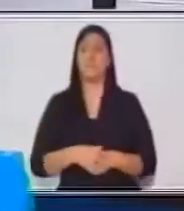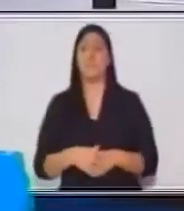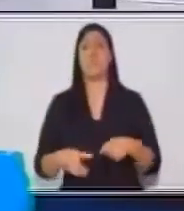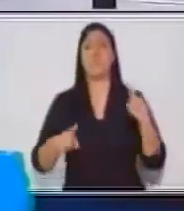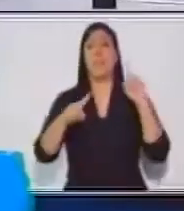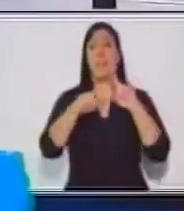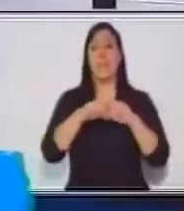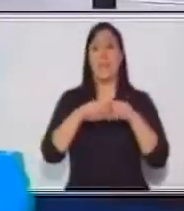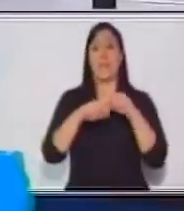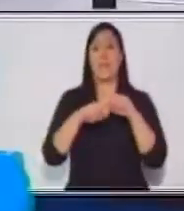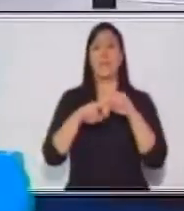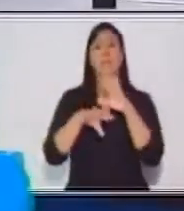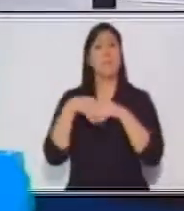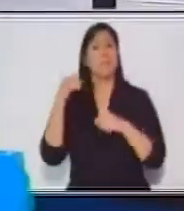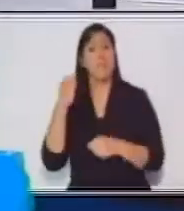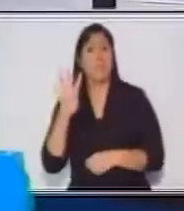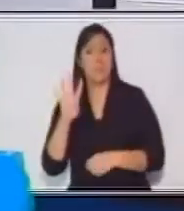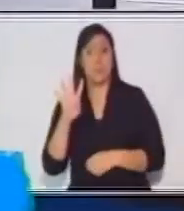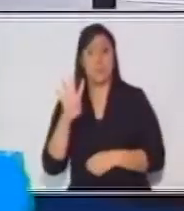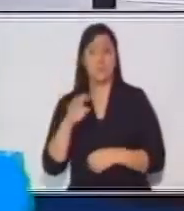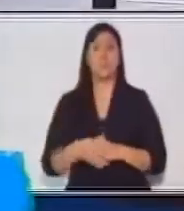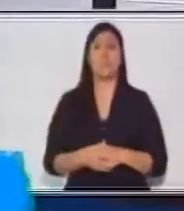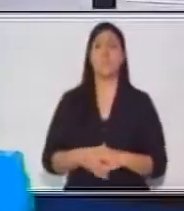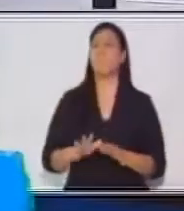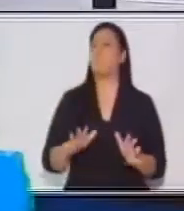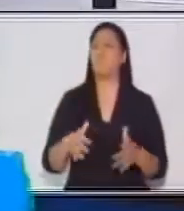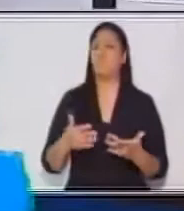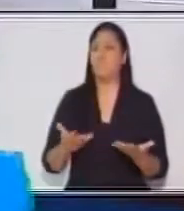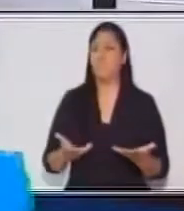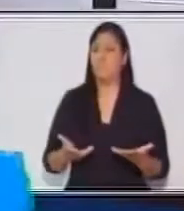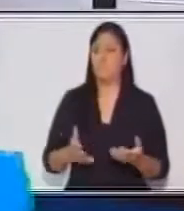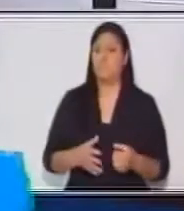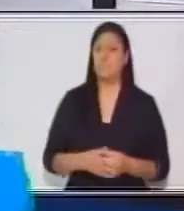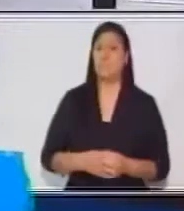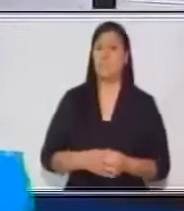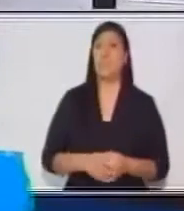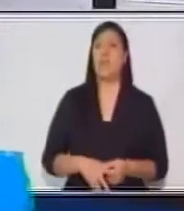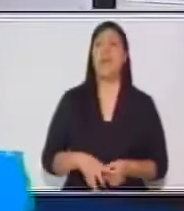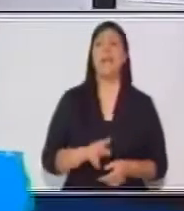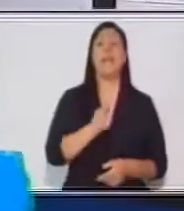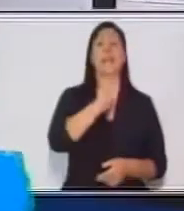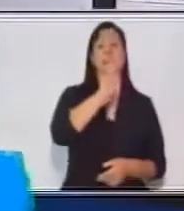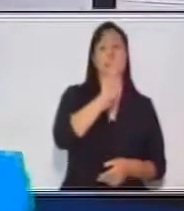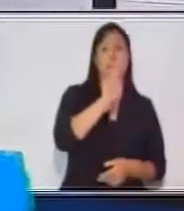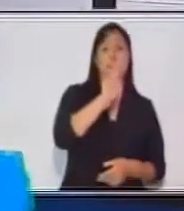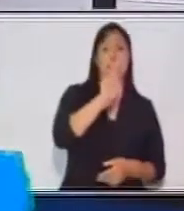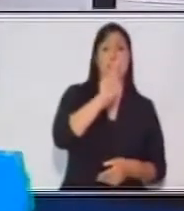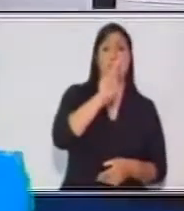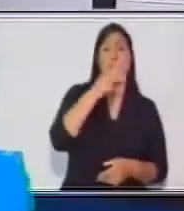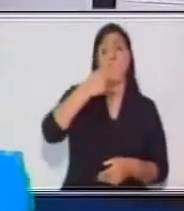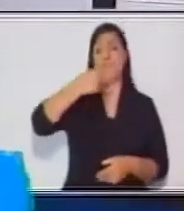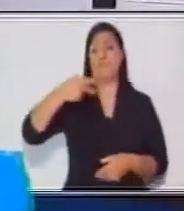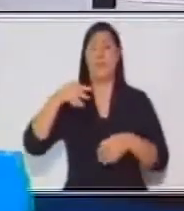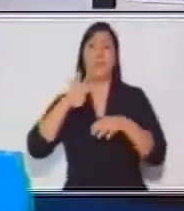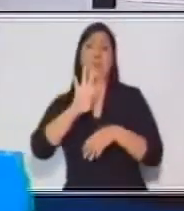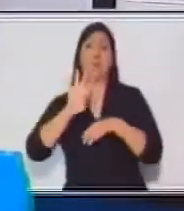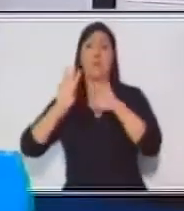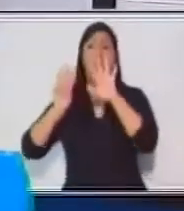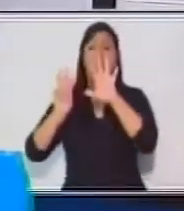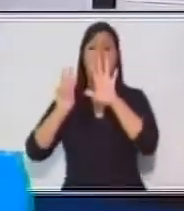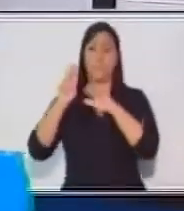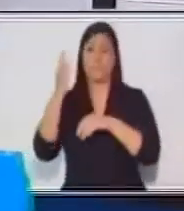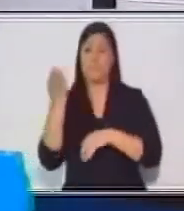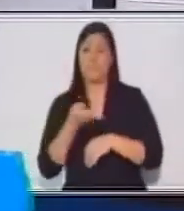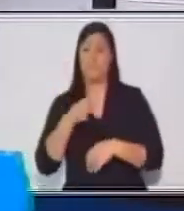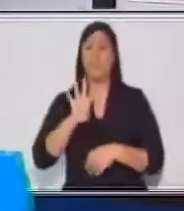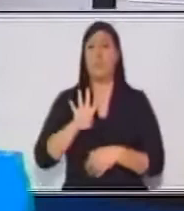Para X igual a 4, entonces Y es 48 dividido 4, que es el valor